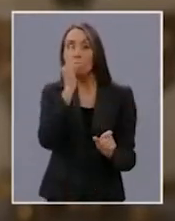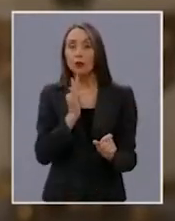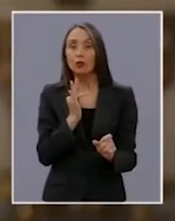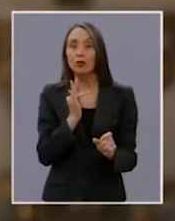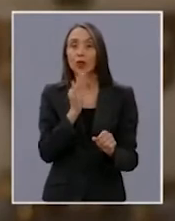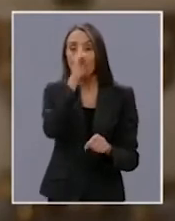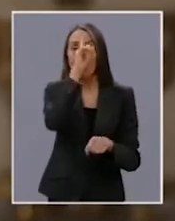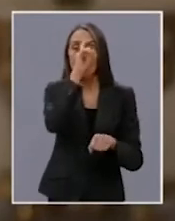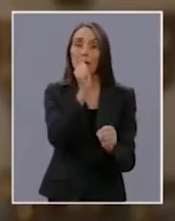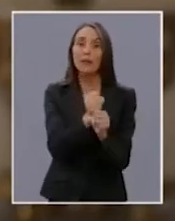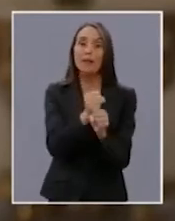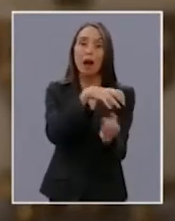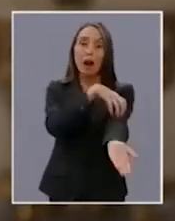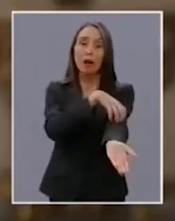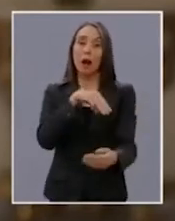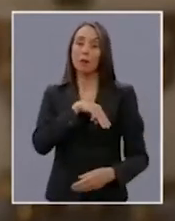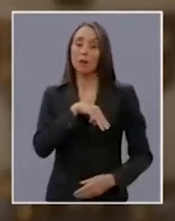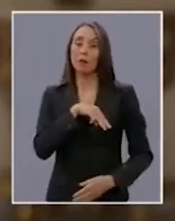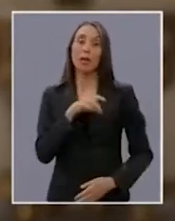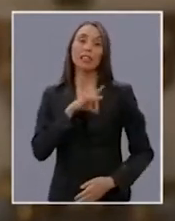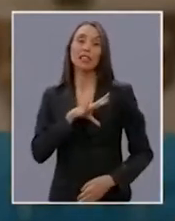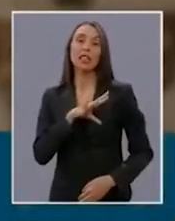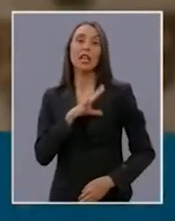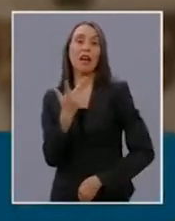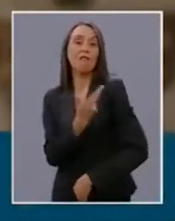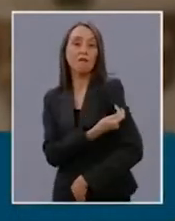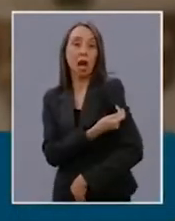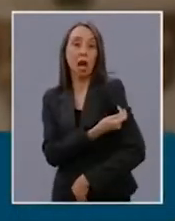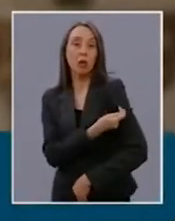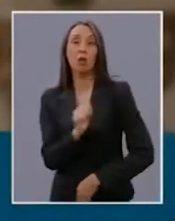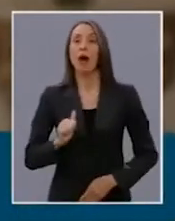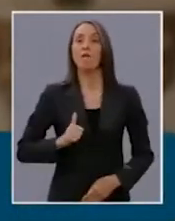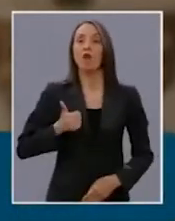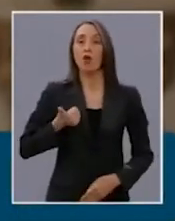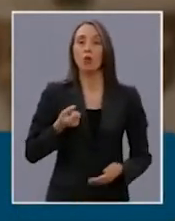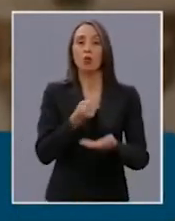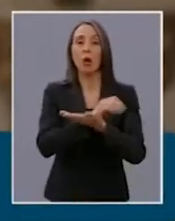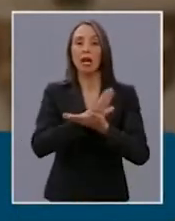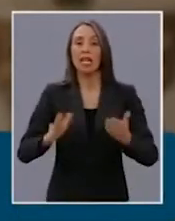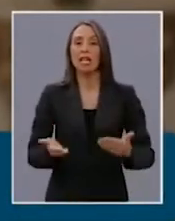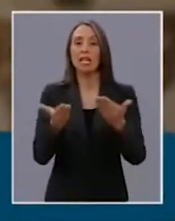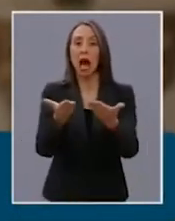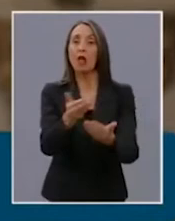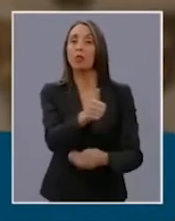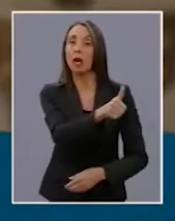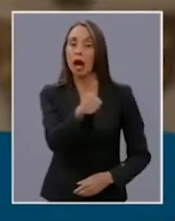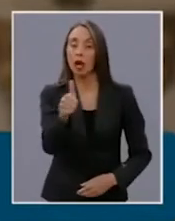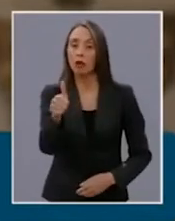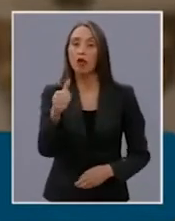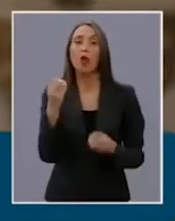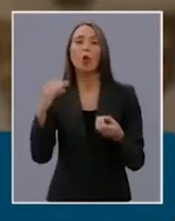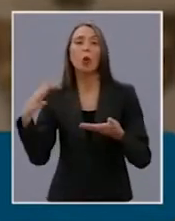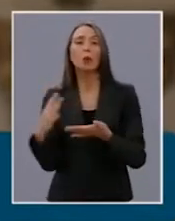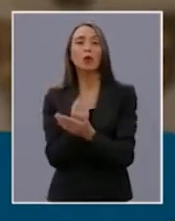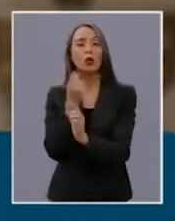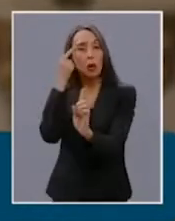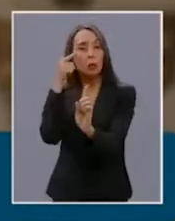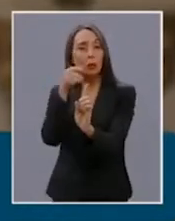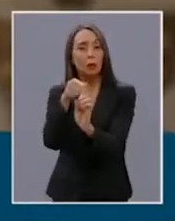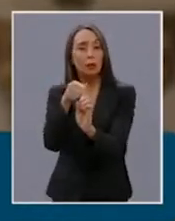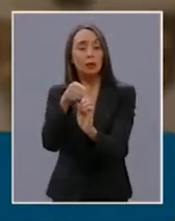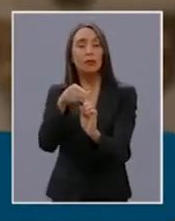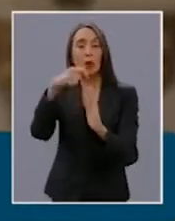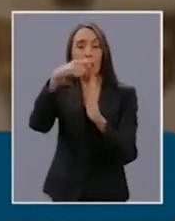región metropolitana. En Chile la vacuna será voluntaria y gratuita para todos. Y para lograr este objetivo,